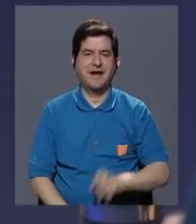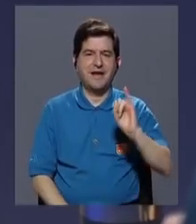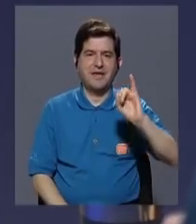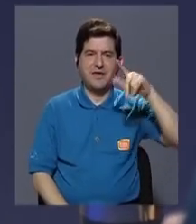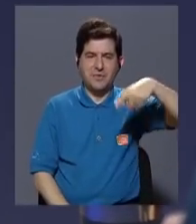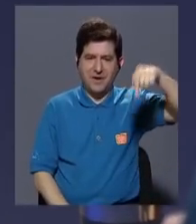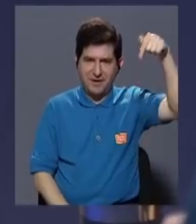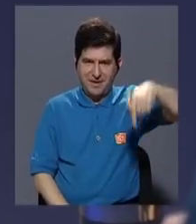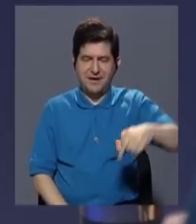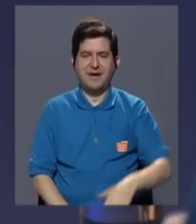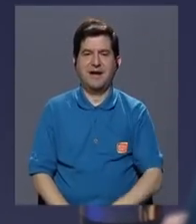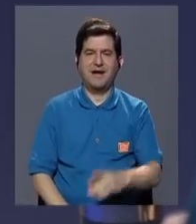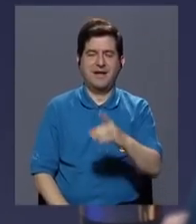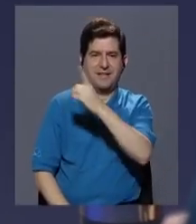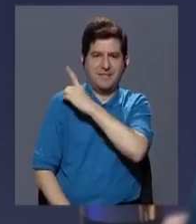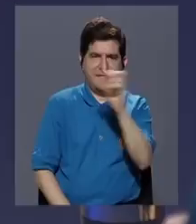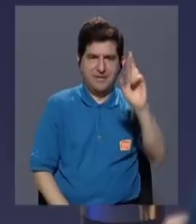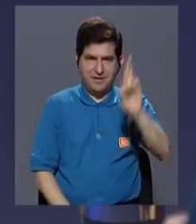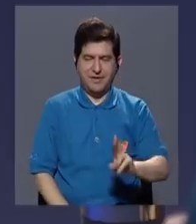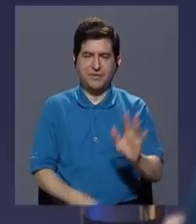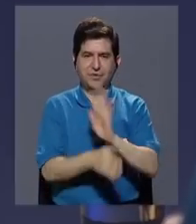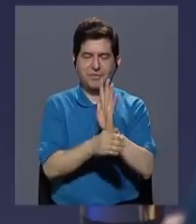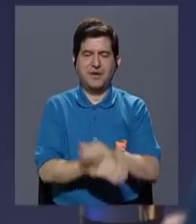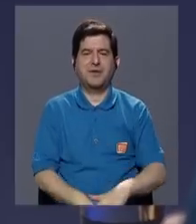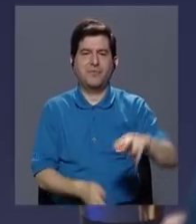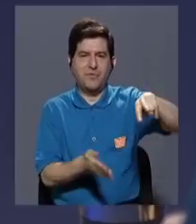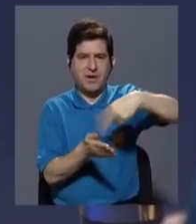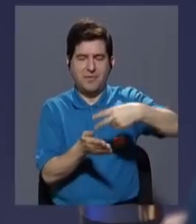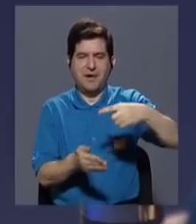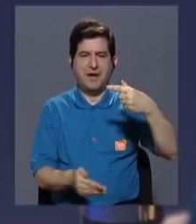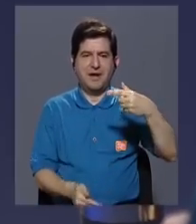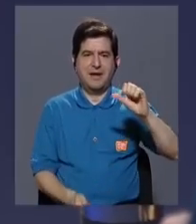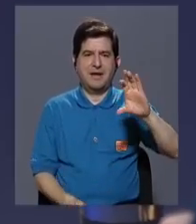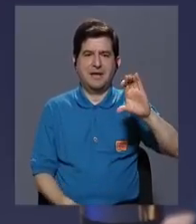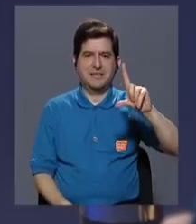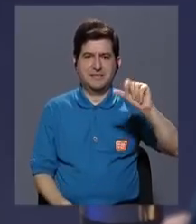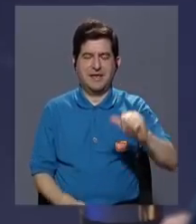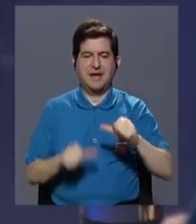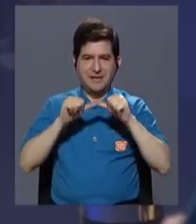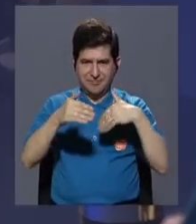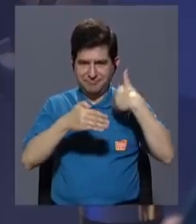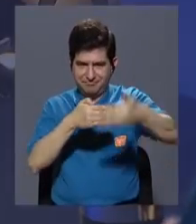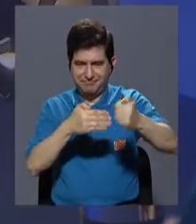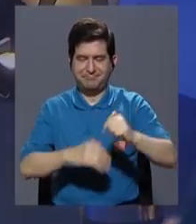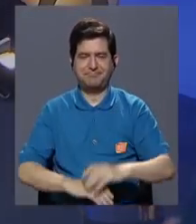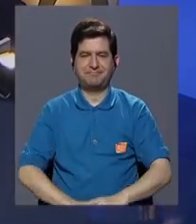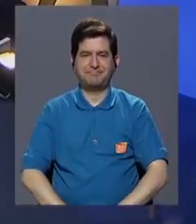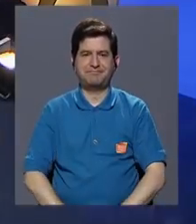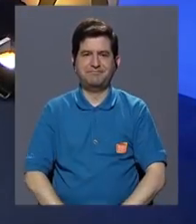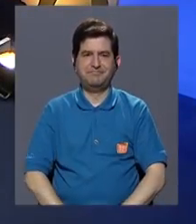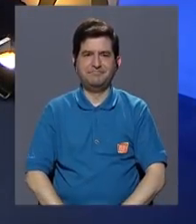iván porras director costarricense y la película el baile de la gacela ya regresamos